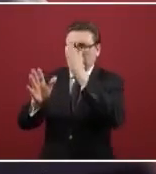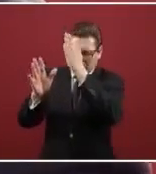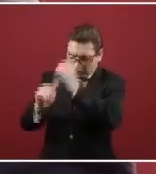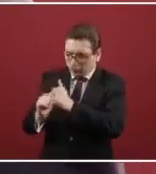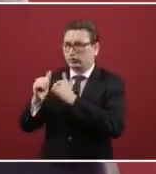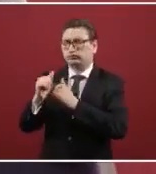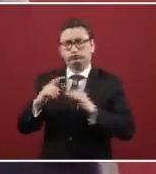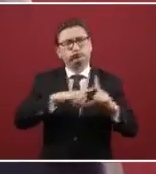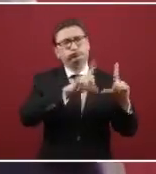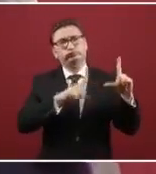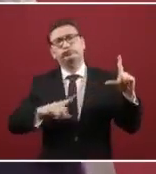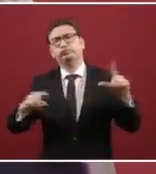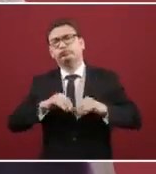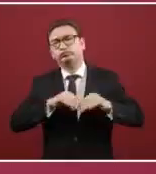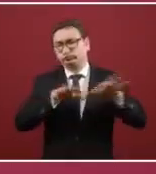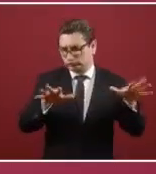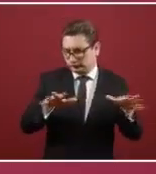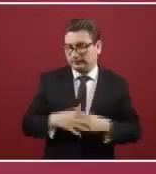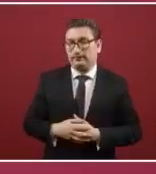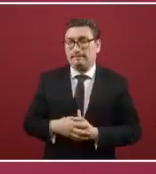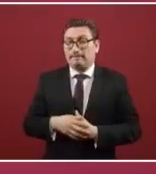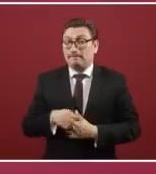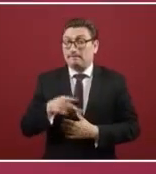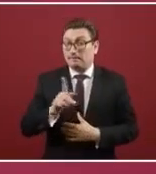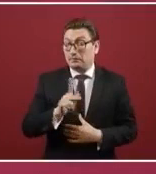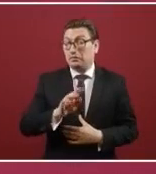pero si no